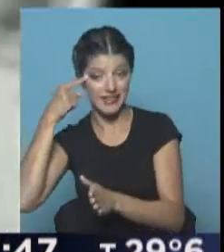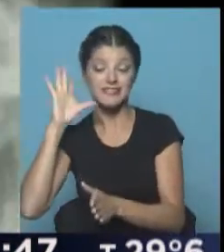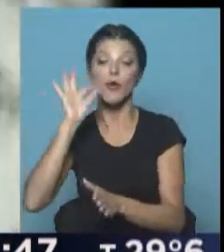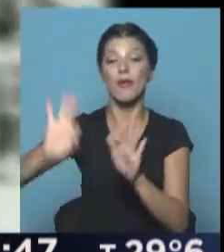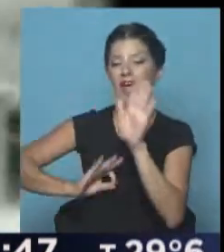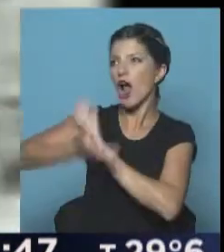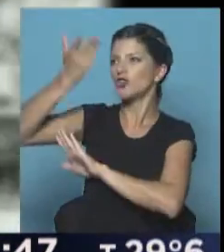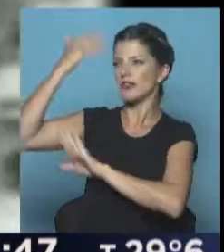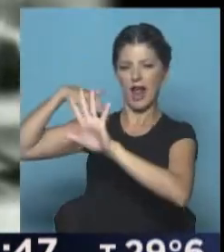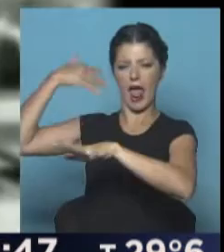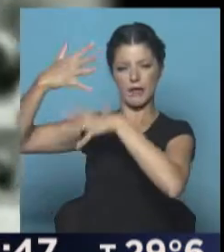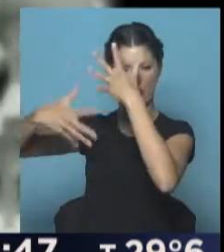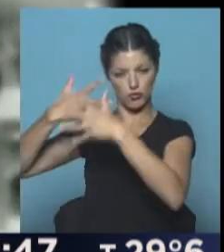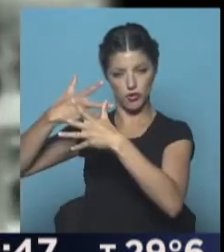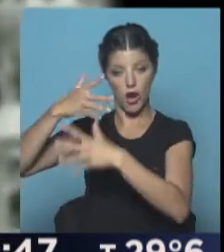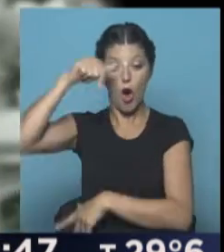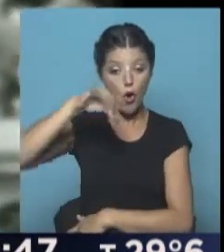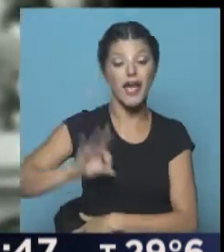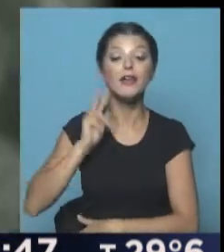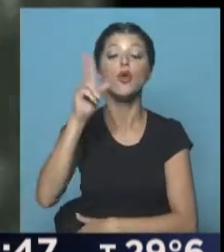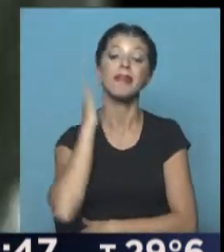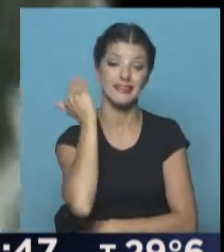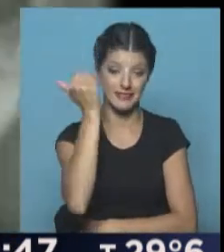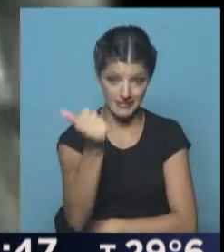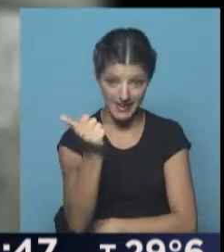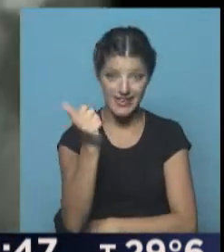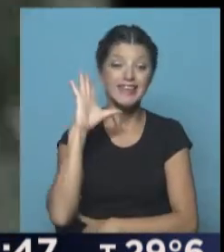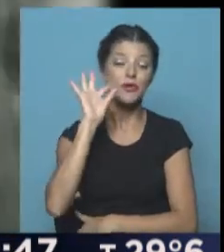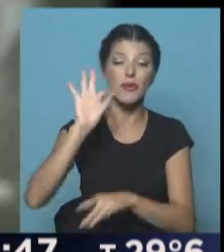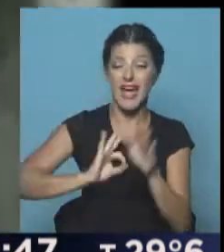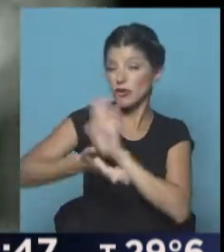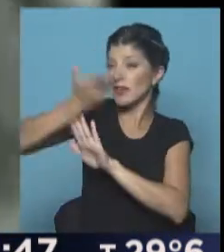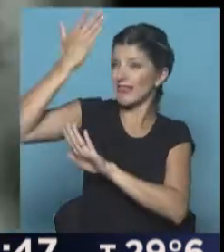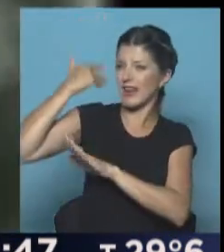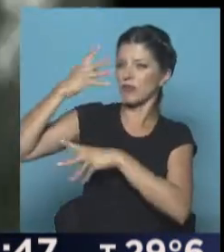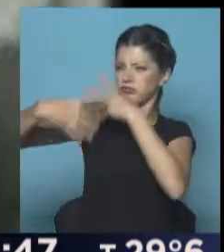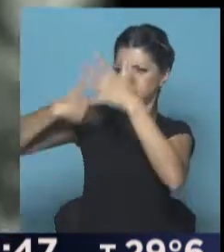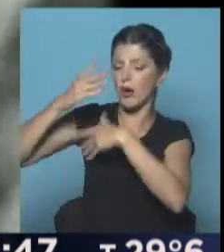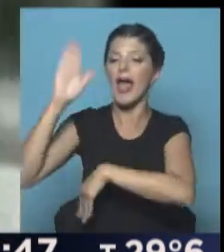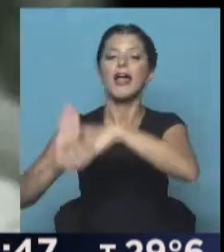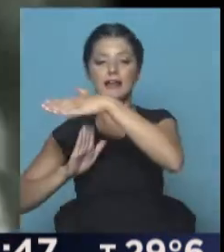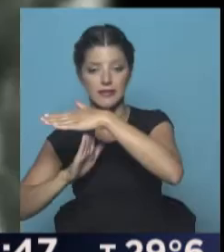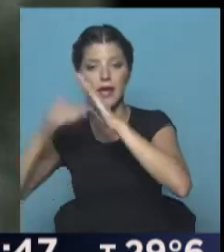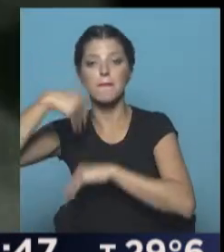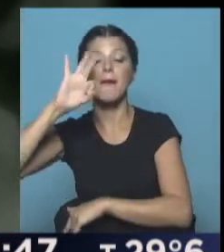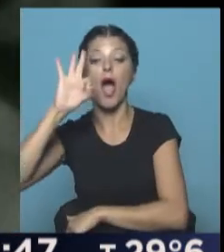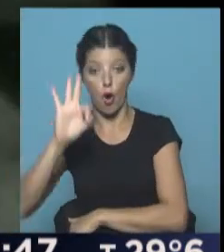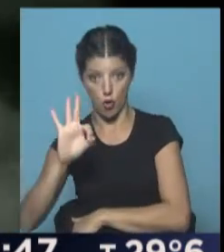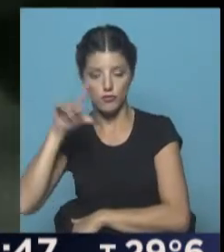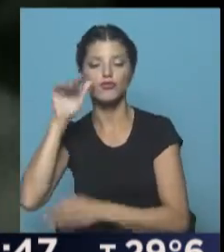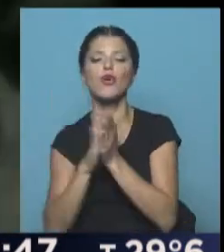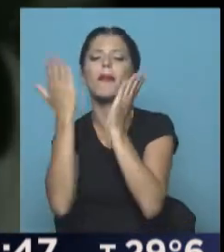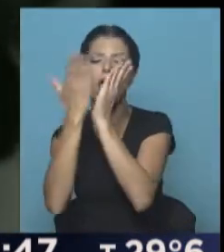de la revolución. En 2016 se cumplió medio siglo del movimiento que lideró Mao Zedong. Las crónicas periodísticas y